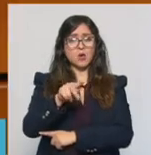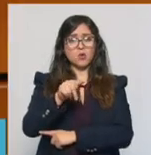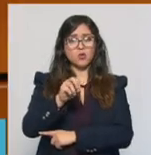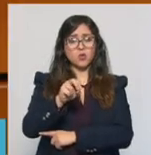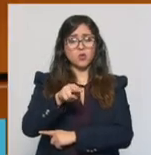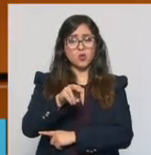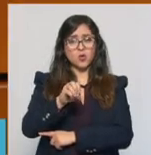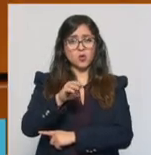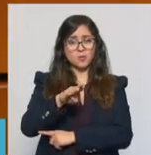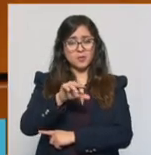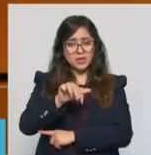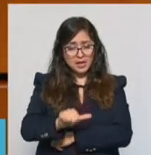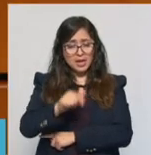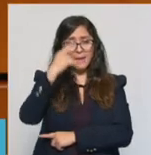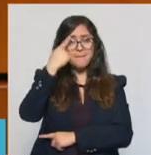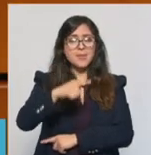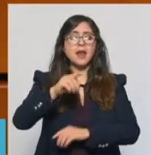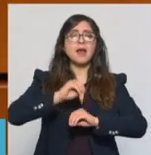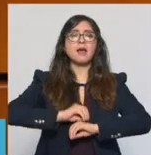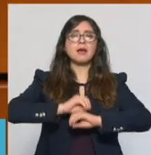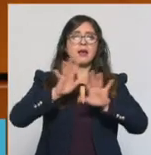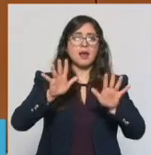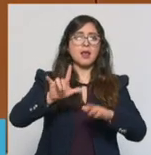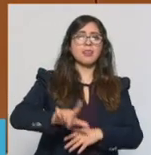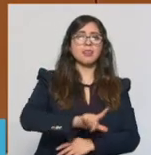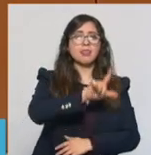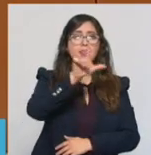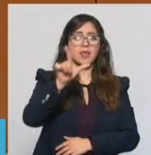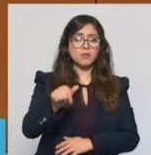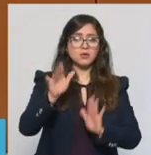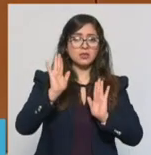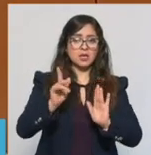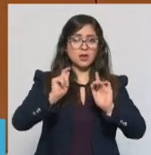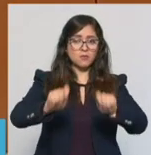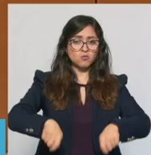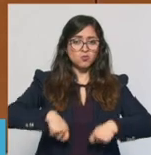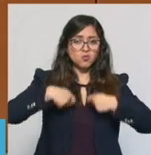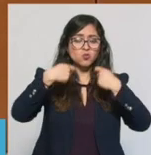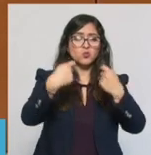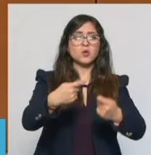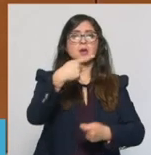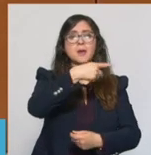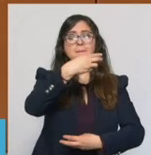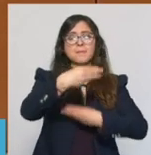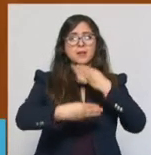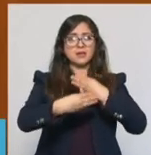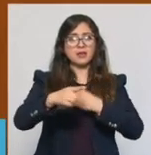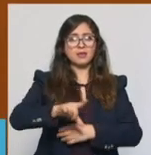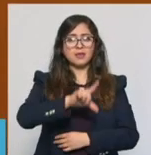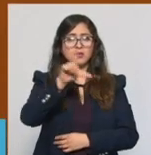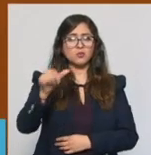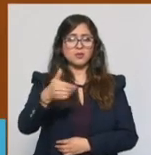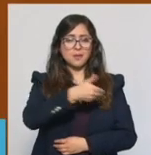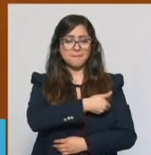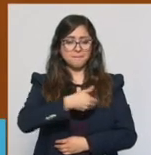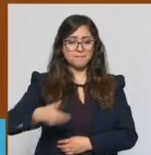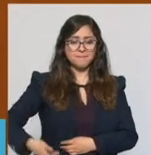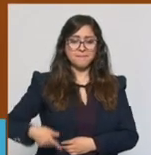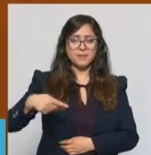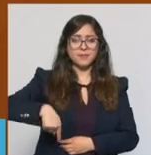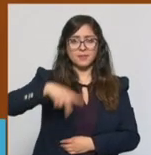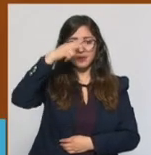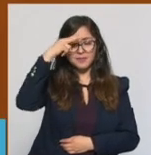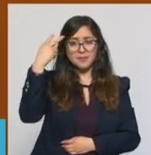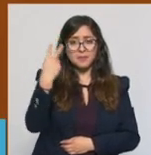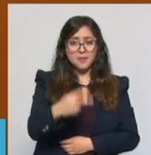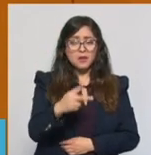hará siempre en completa transparencia. Luego de su nombramiento y desde que, el presidente de la República anunció esta terna, se habló mucho también de un